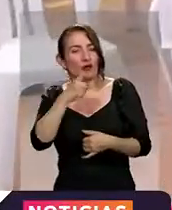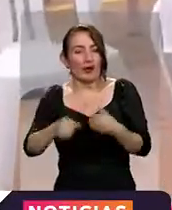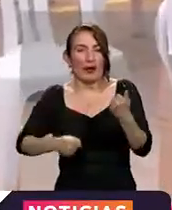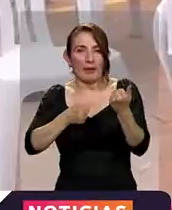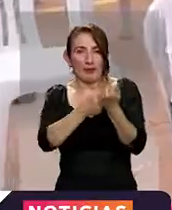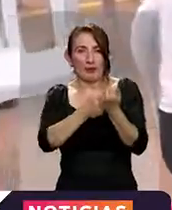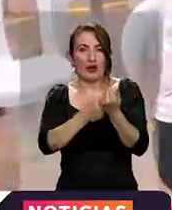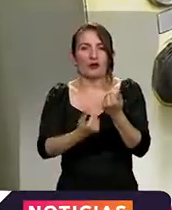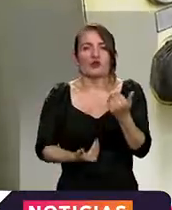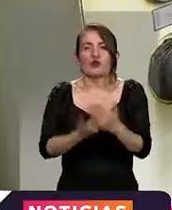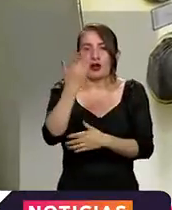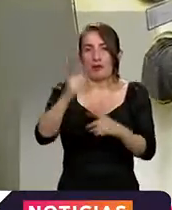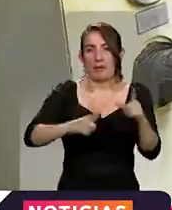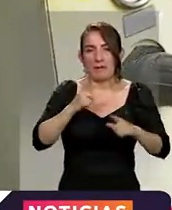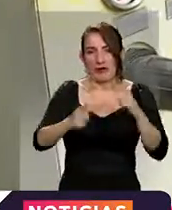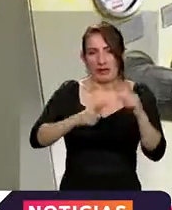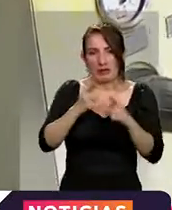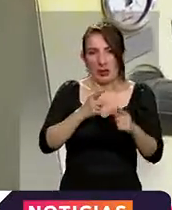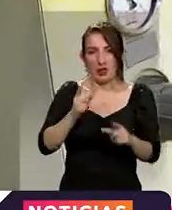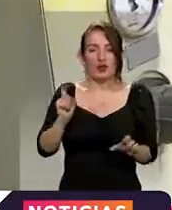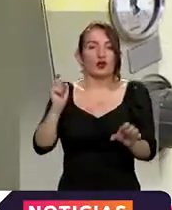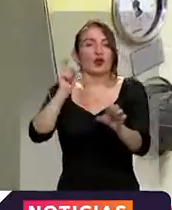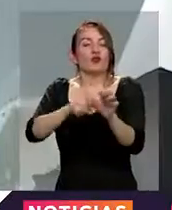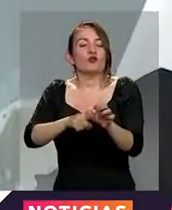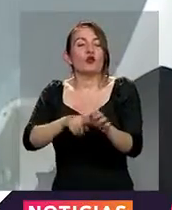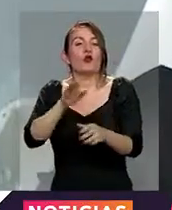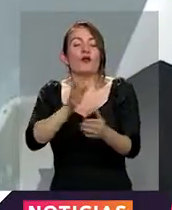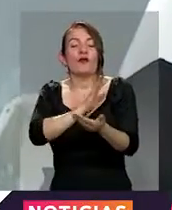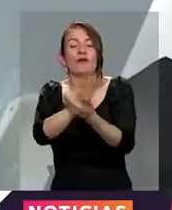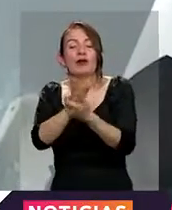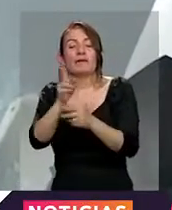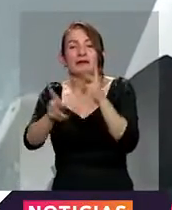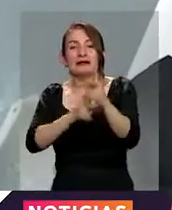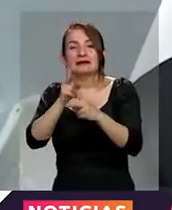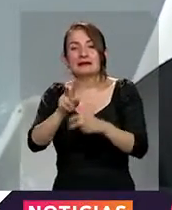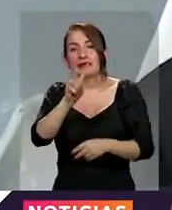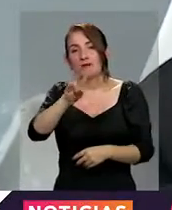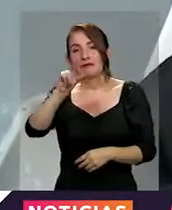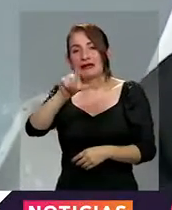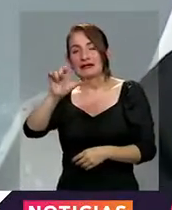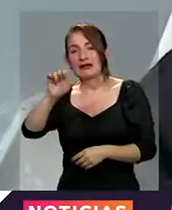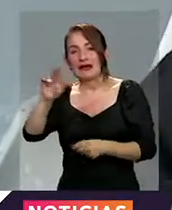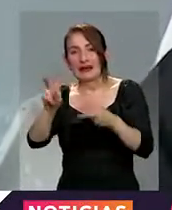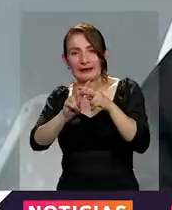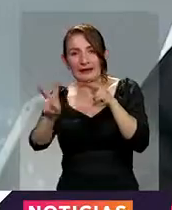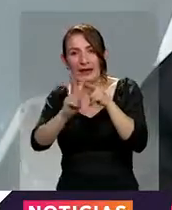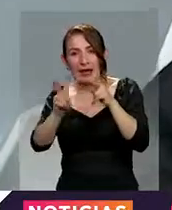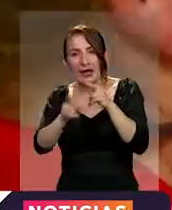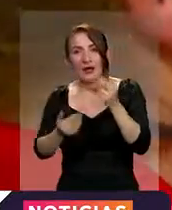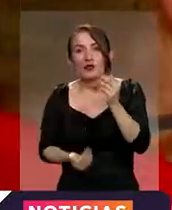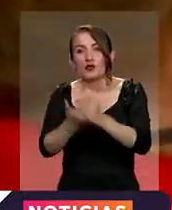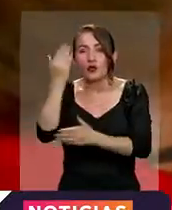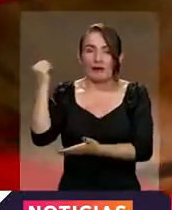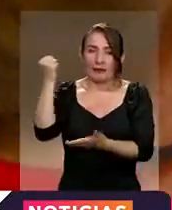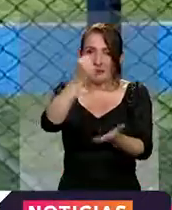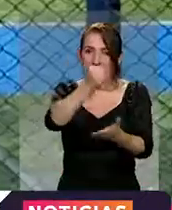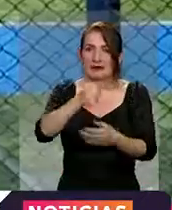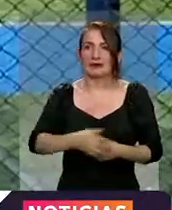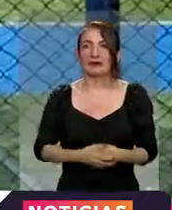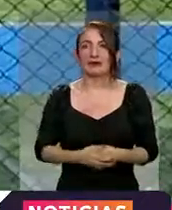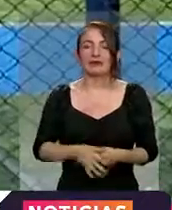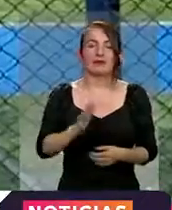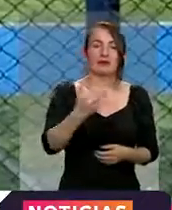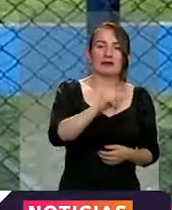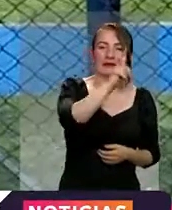nuevos emprendimientos. En su visita al municipio de Villeta, el gobernador Nicolás García dio a conocer las cifras de la nueva inversión. Desde